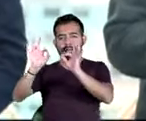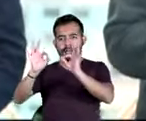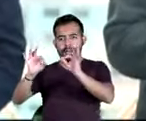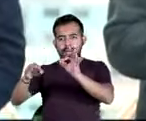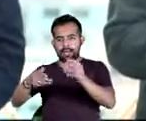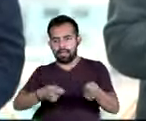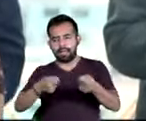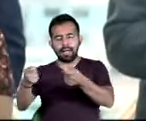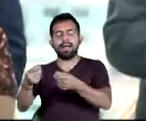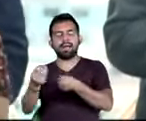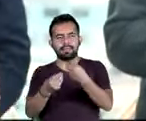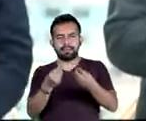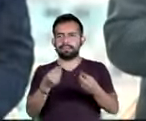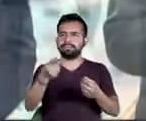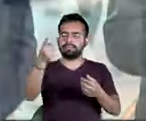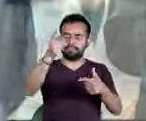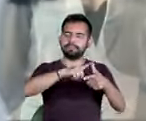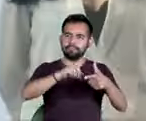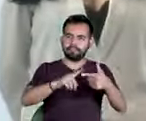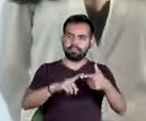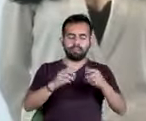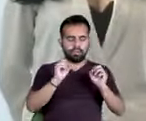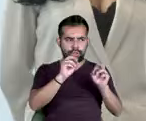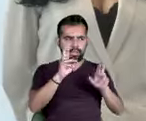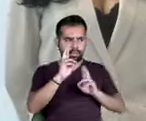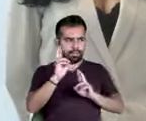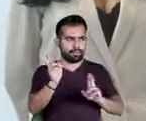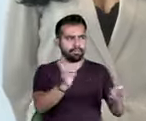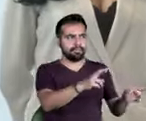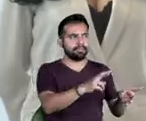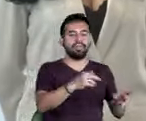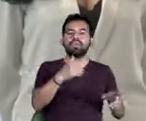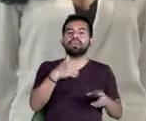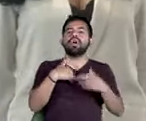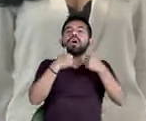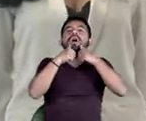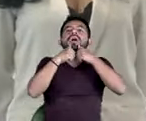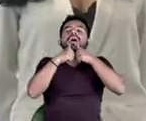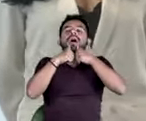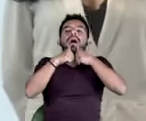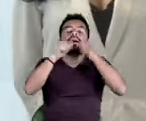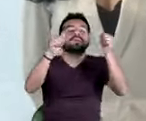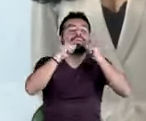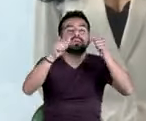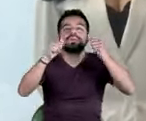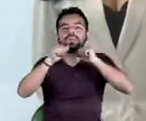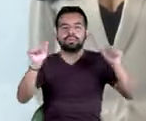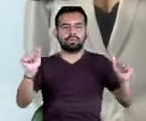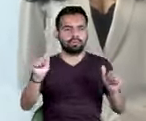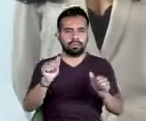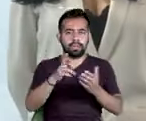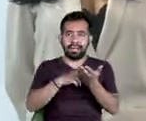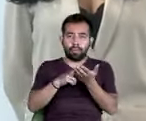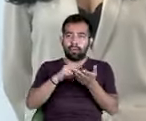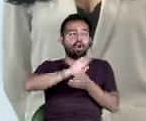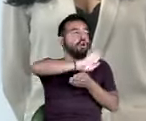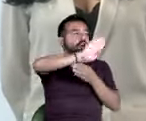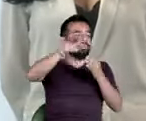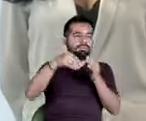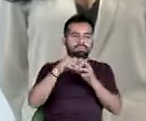estrategia. Primero, tal vez esto es importante, ¿no? A mí no me verá haciendo anuncios irresponsables, por eso me cuido hasta no tener esta reunión con todas las partes,